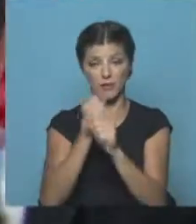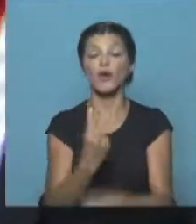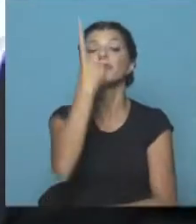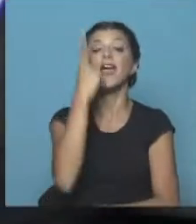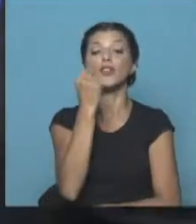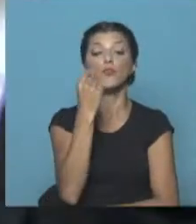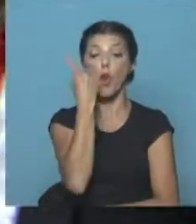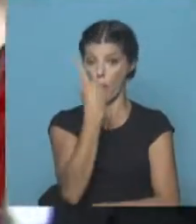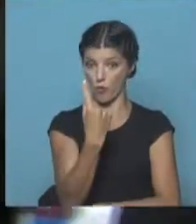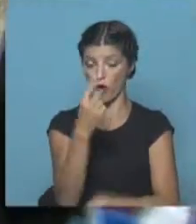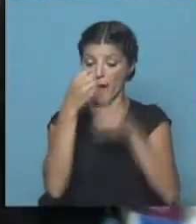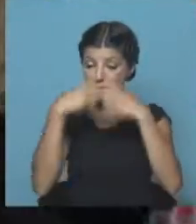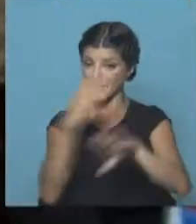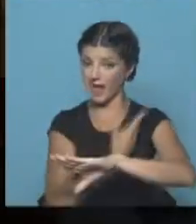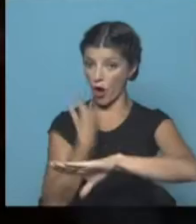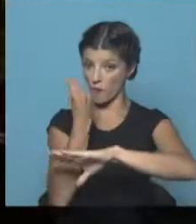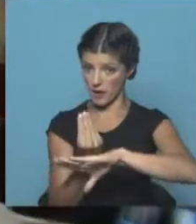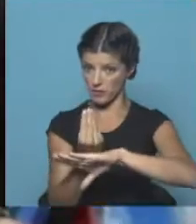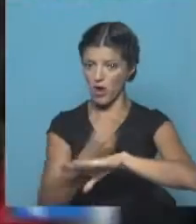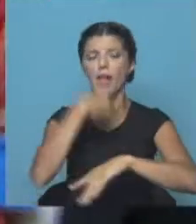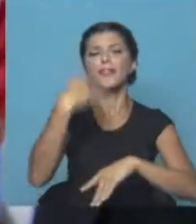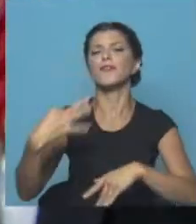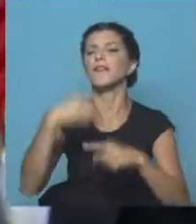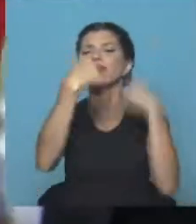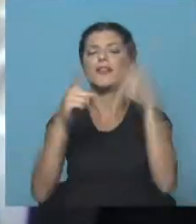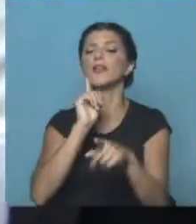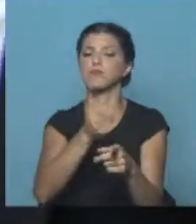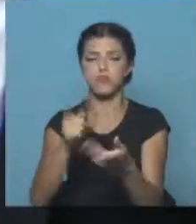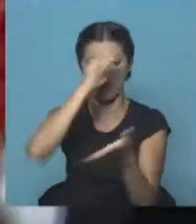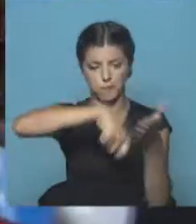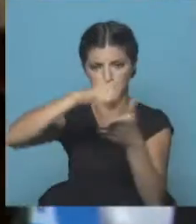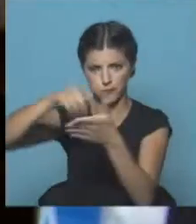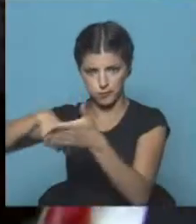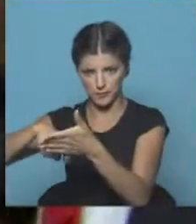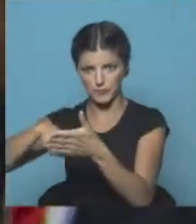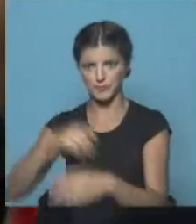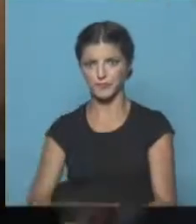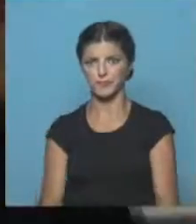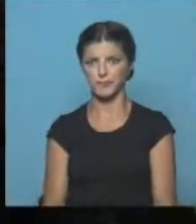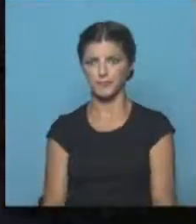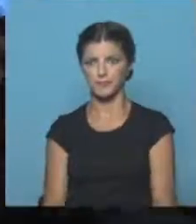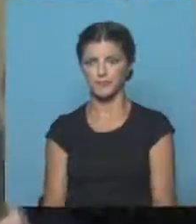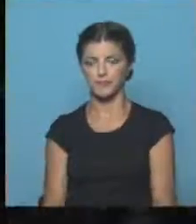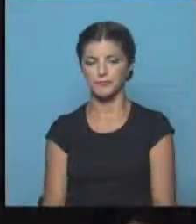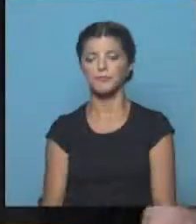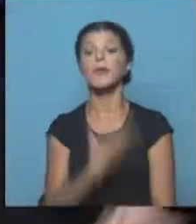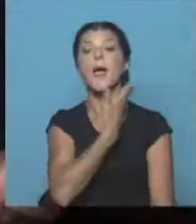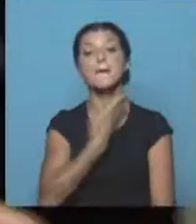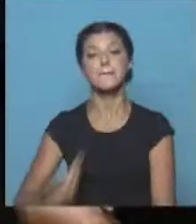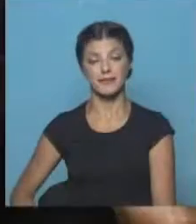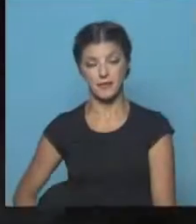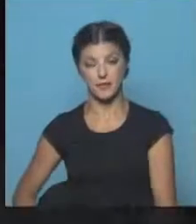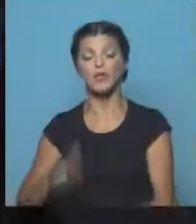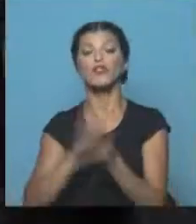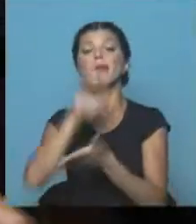y comenzó su gobierno firmando varios decretos para llevar adelante su agenda económica. El mandatario congeló las